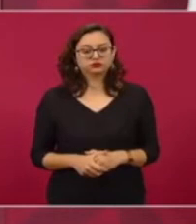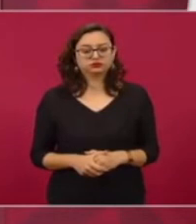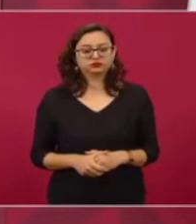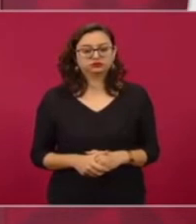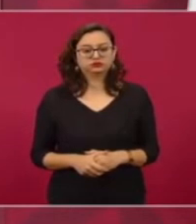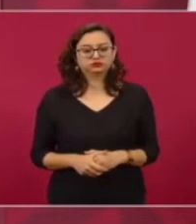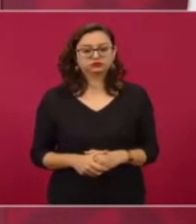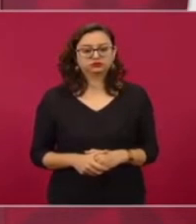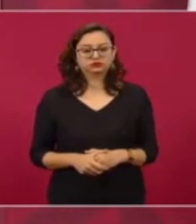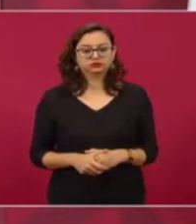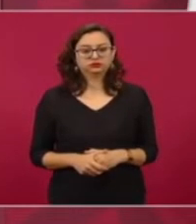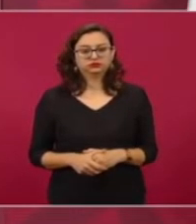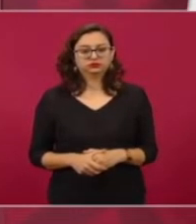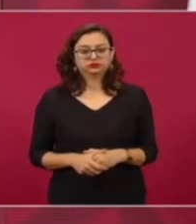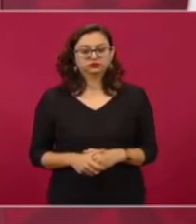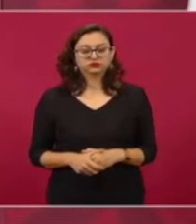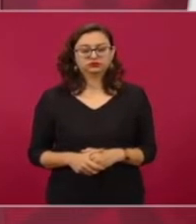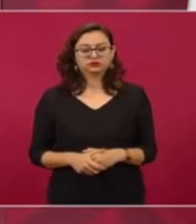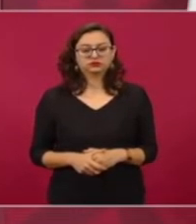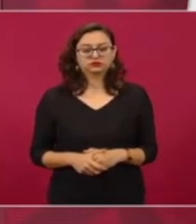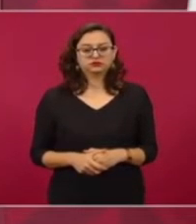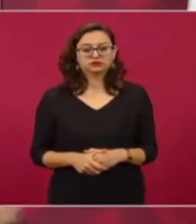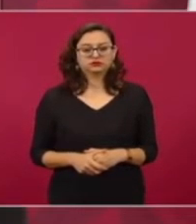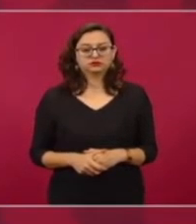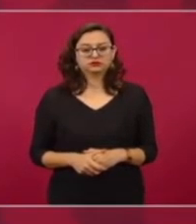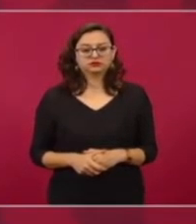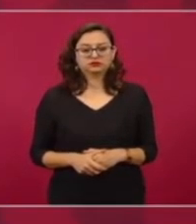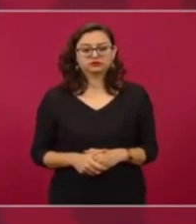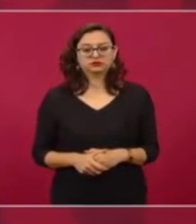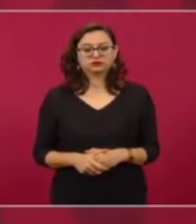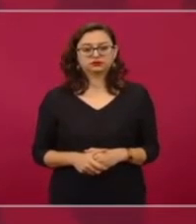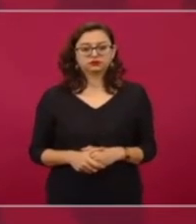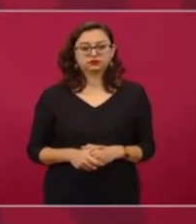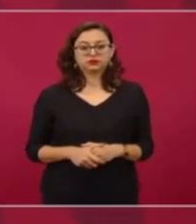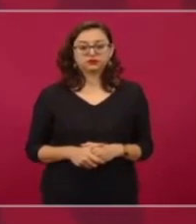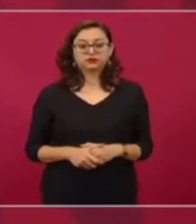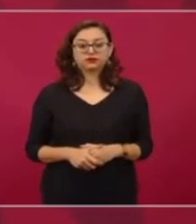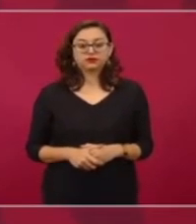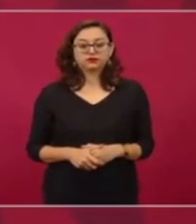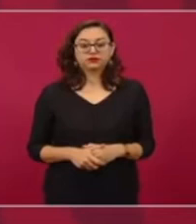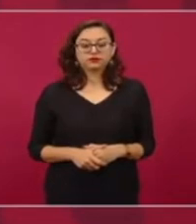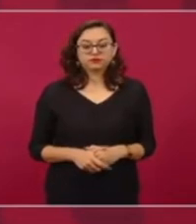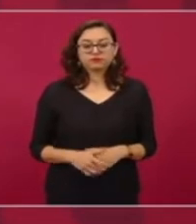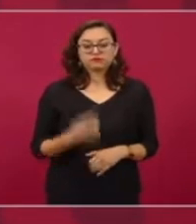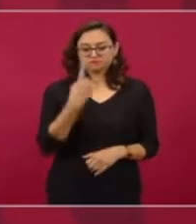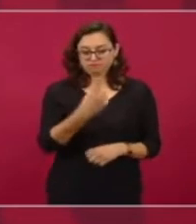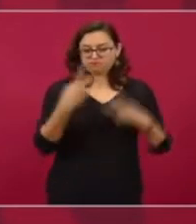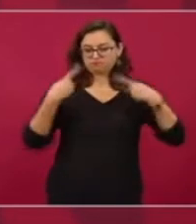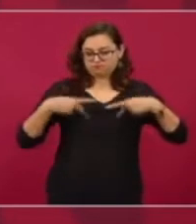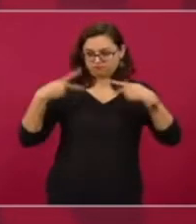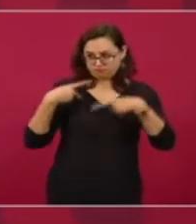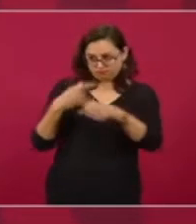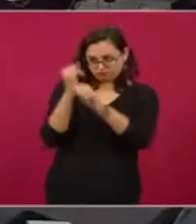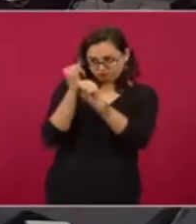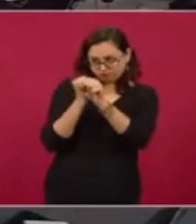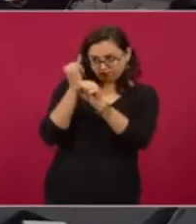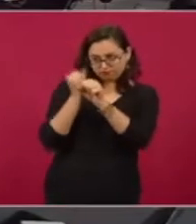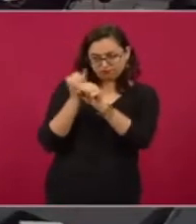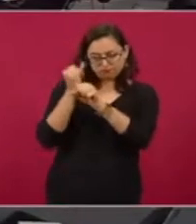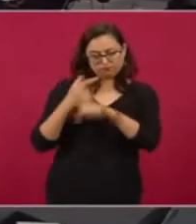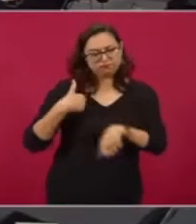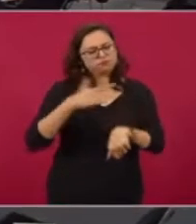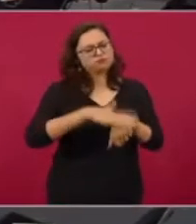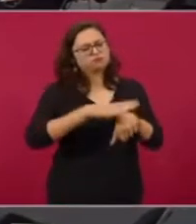estoy pidiendo la quien me está ayudando a hacer la revisión que vea